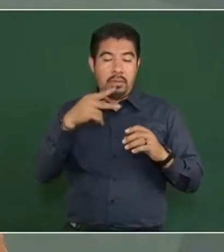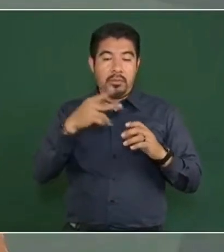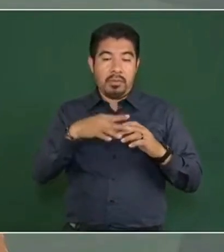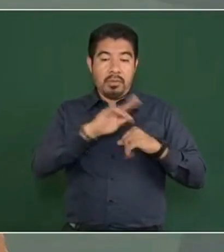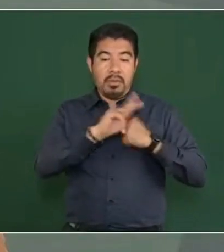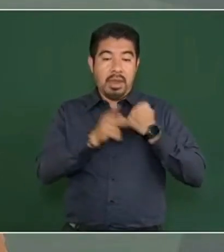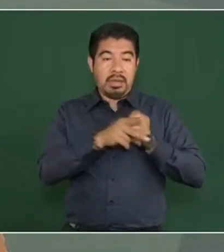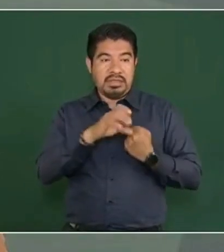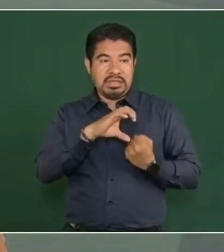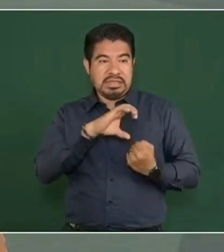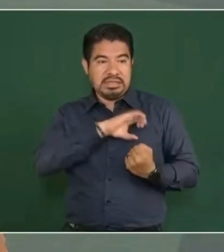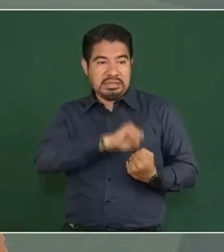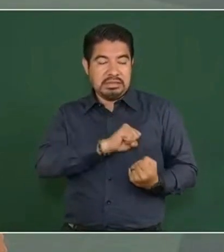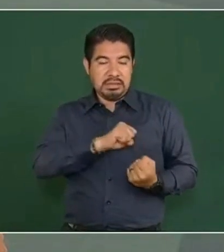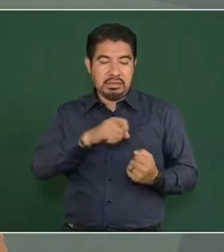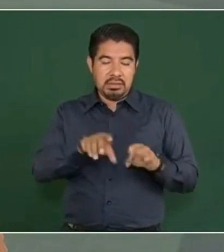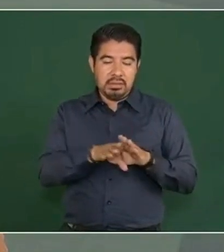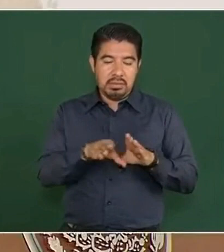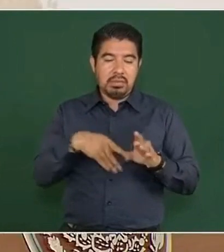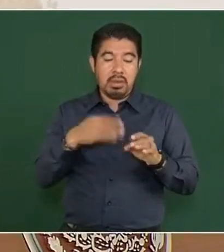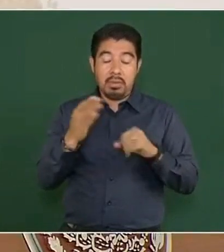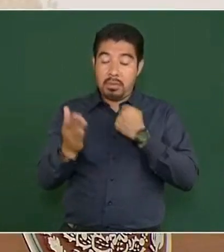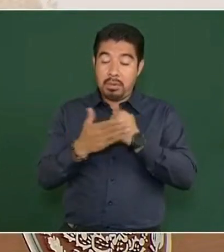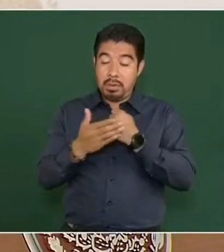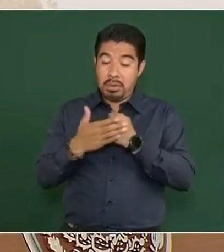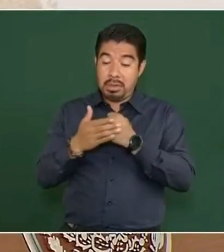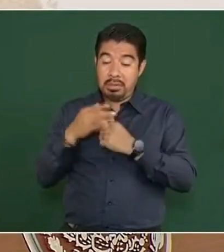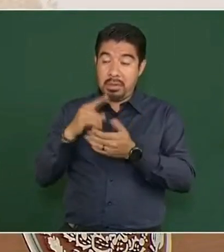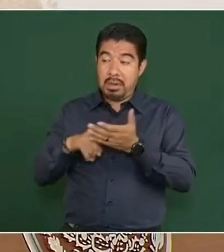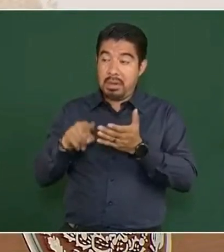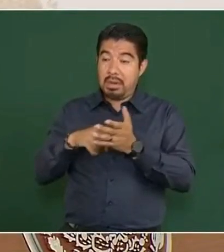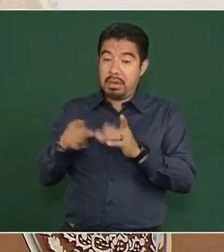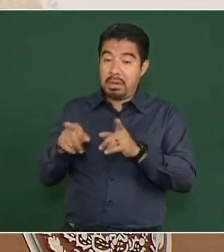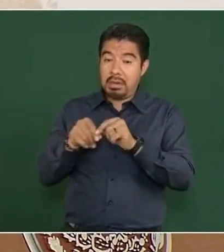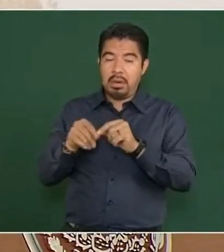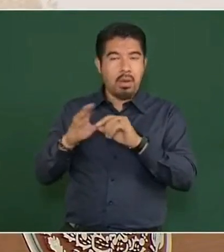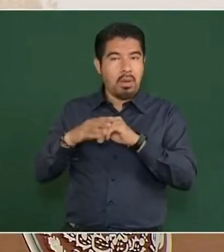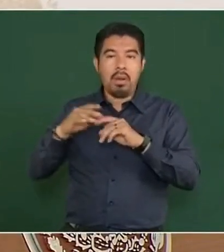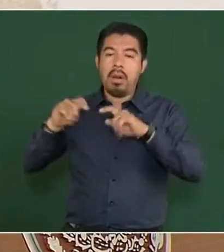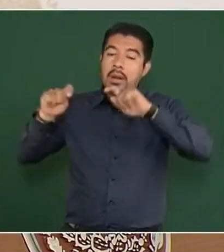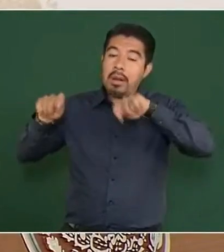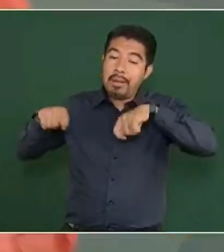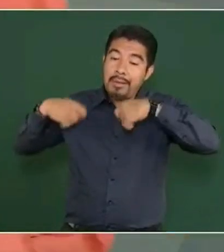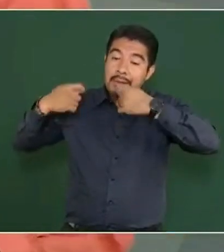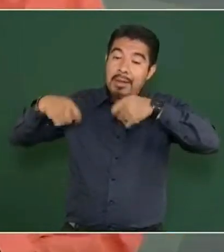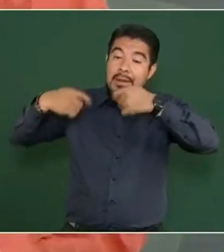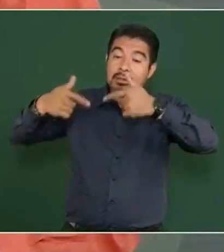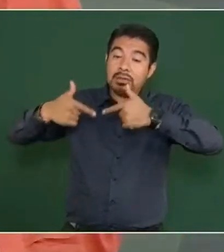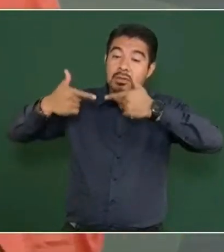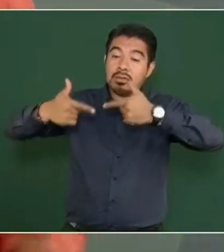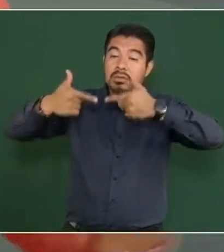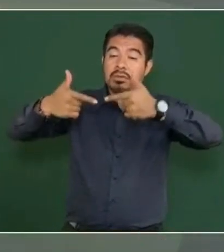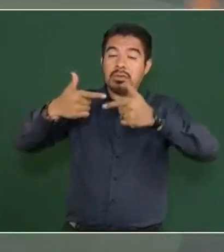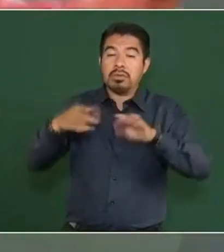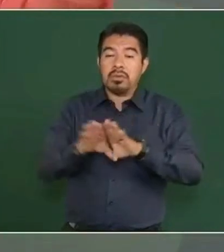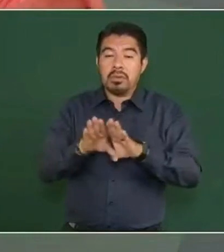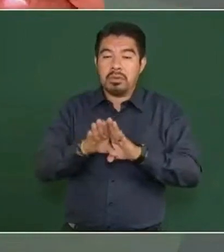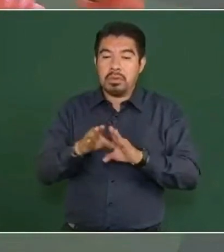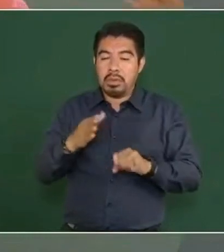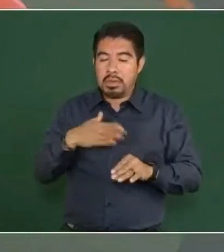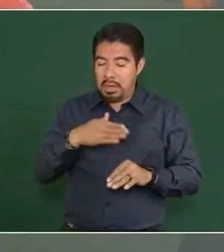en la próxima elección, sino en la próxima generación. Entonces, el planteamiento con el presidente Biden es, a ver, un